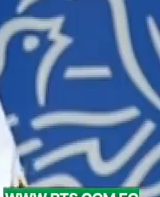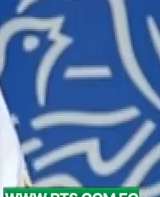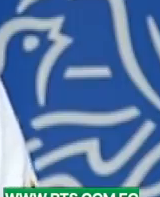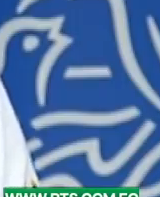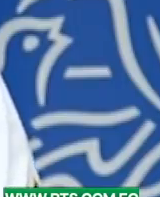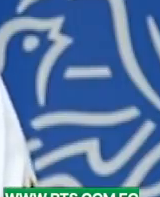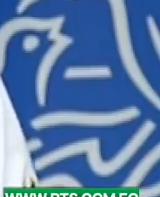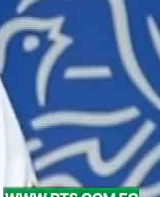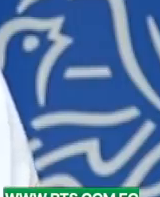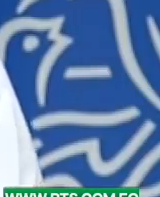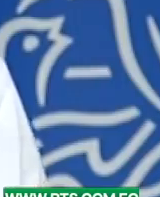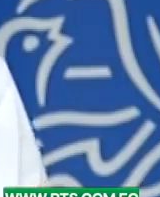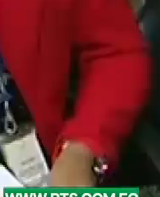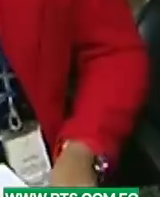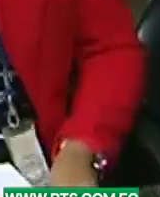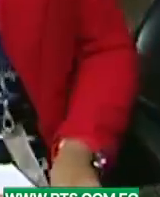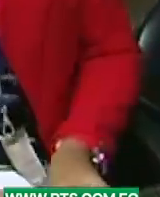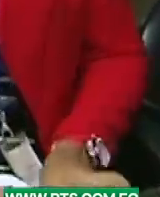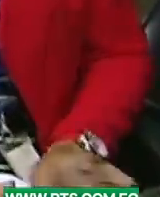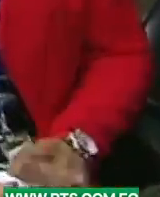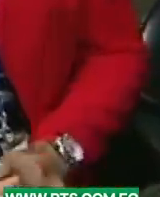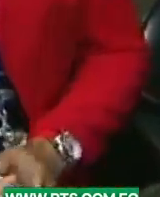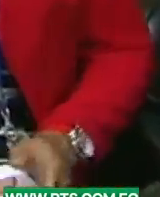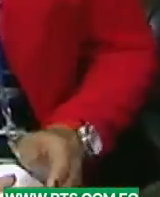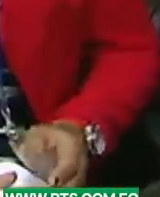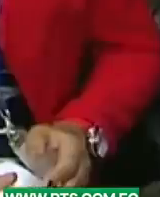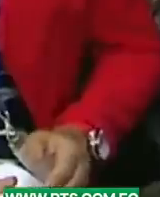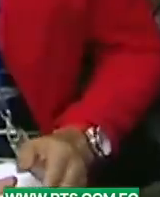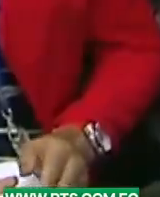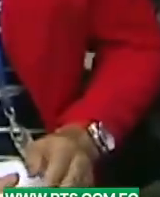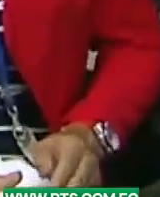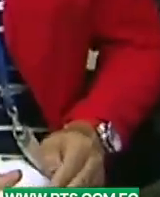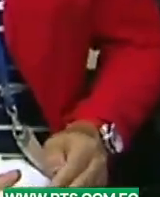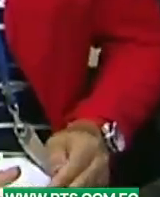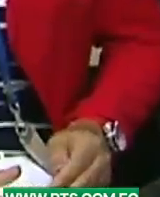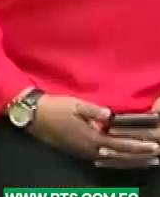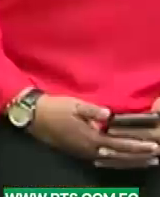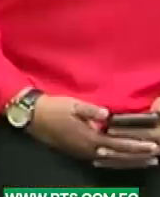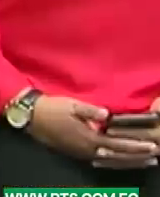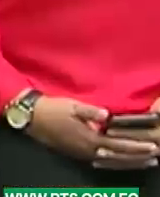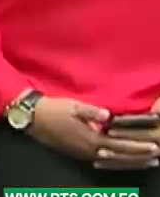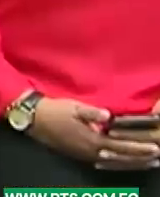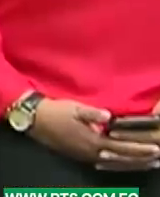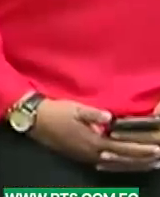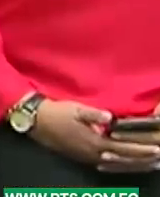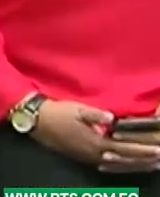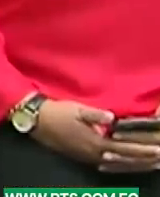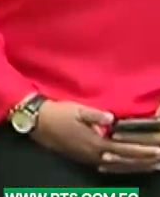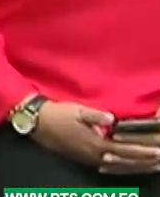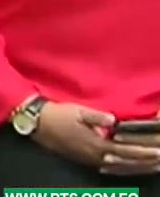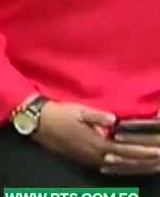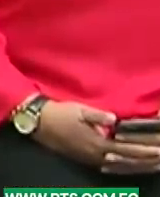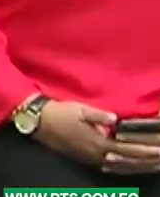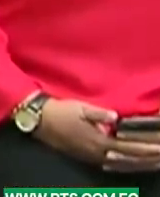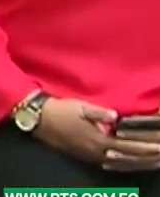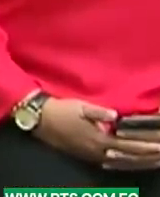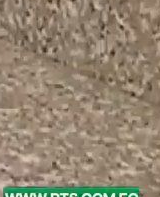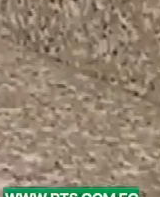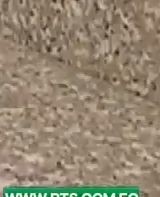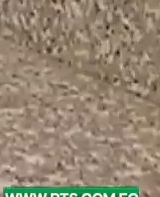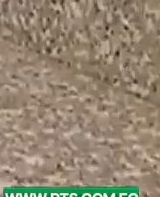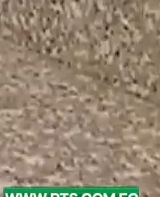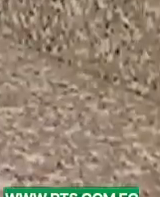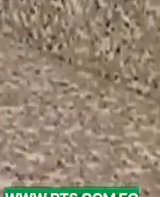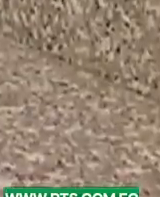un vínculo único. Acudieron al acto autoridades del ministerio y ejecutivos de la compañía, que solo el